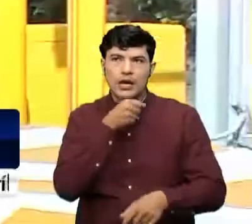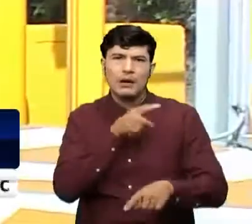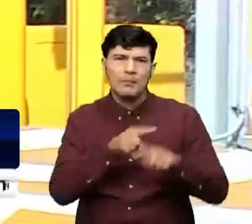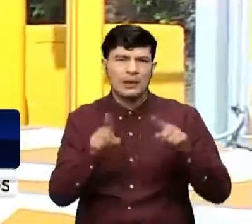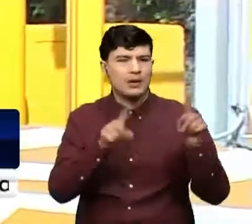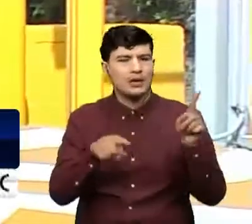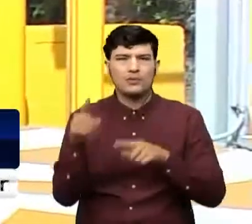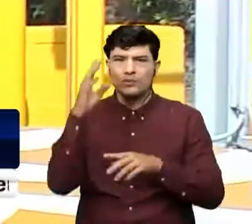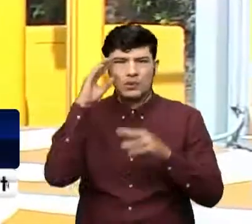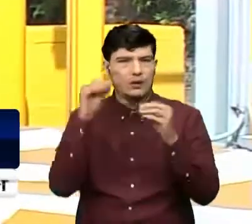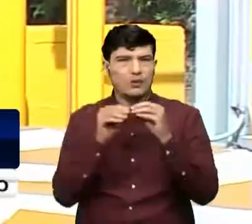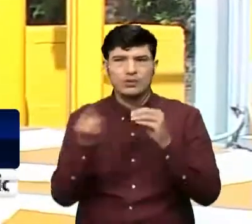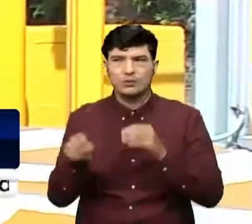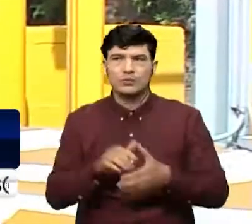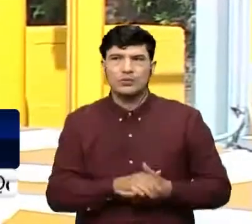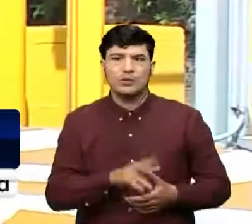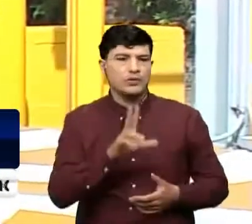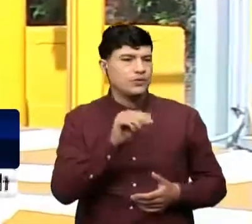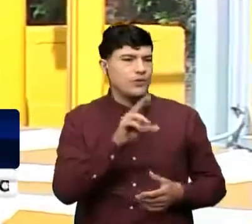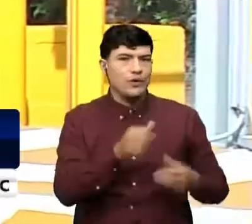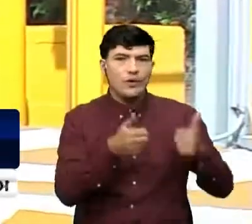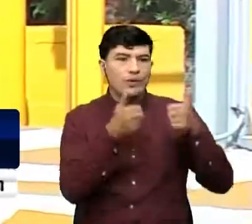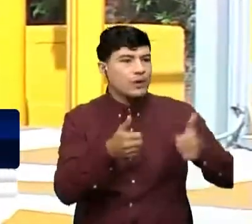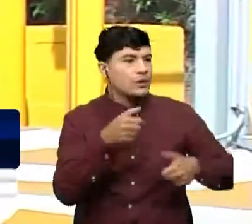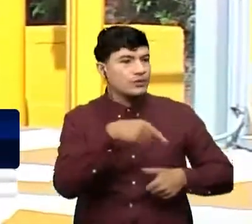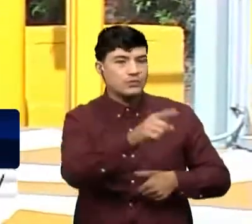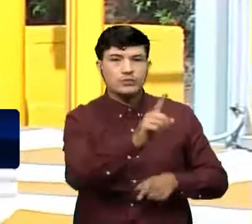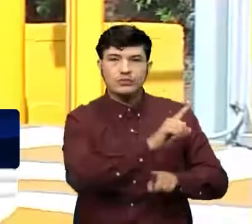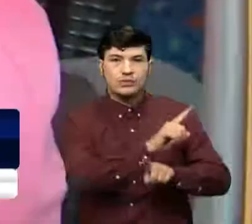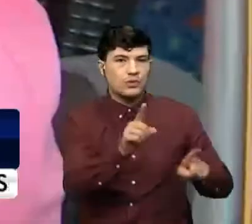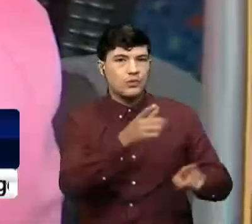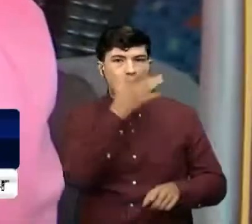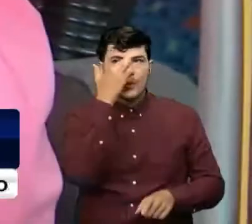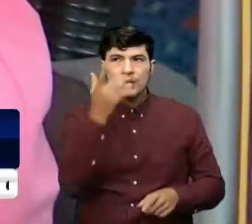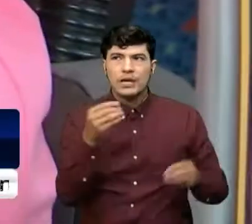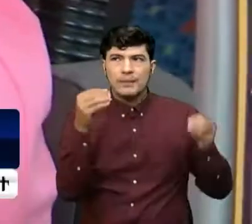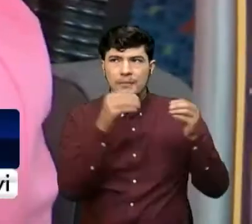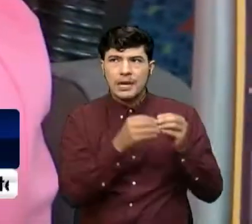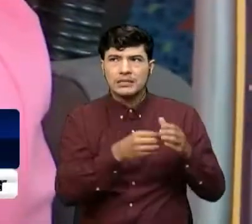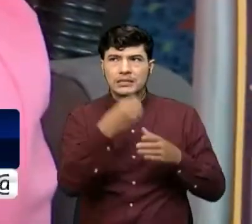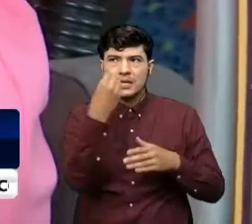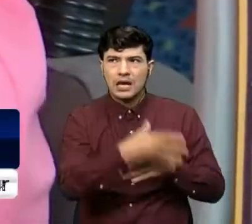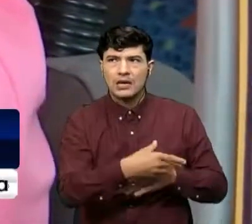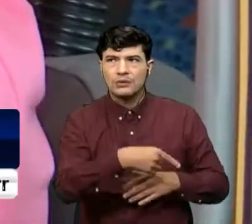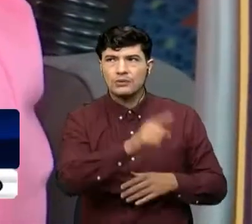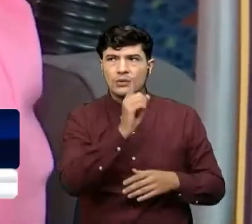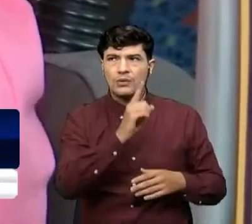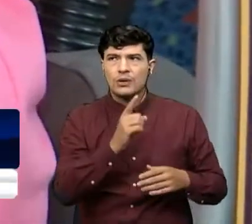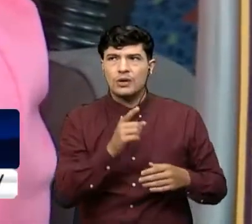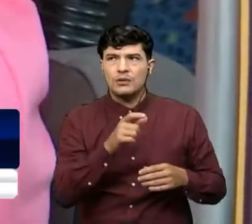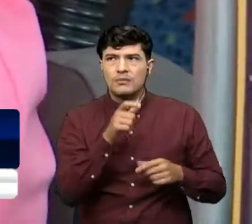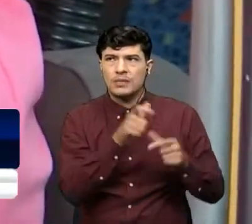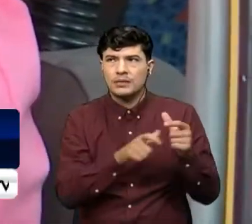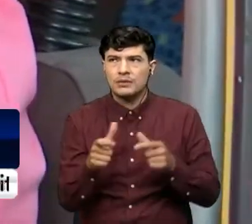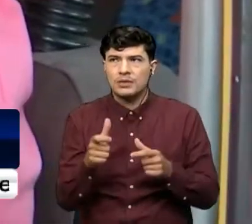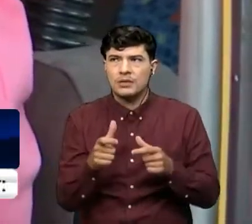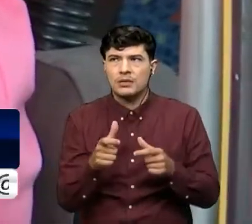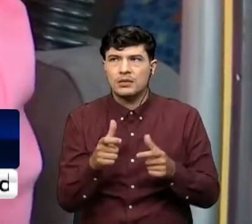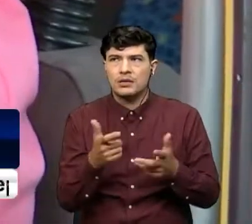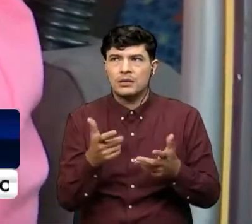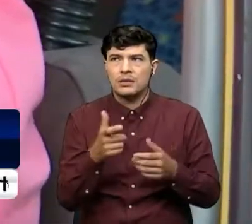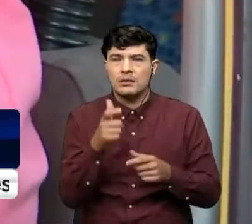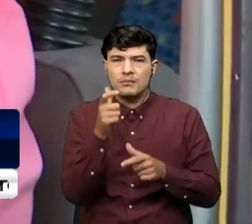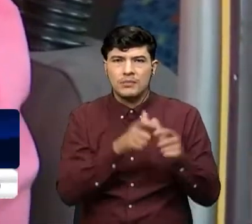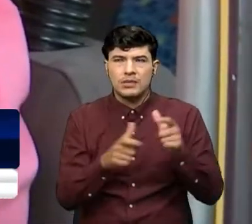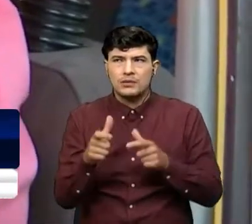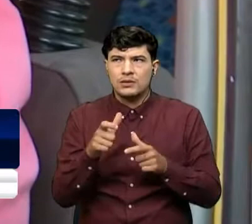de acuerdo. Eso no está bien porque entonces se incrementan más las carreras, el pasajero no